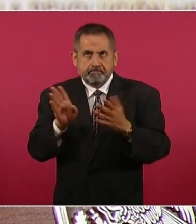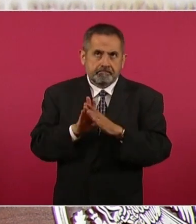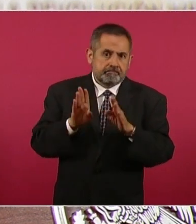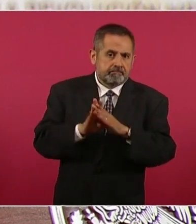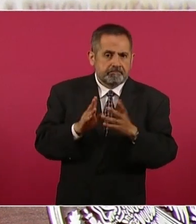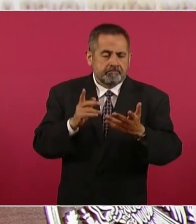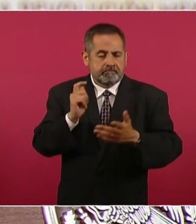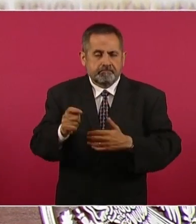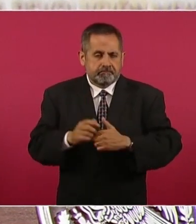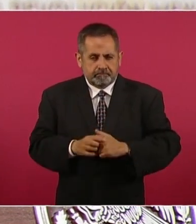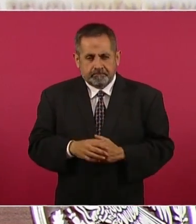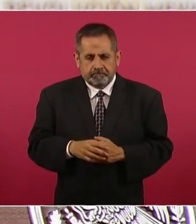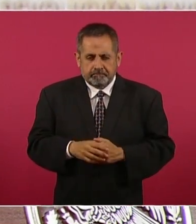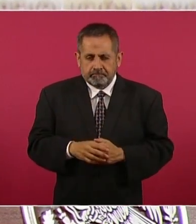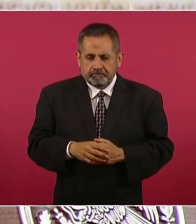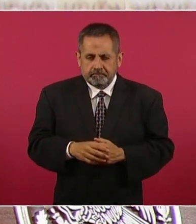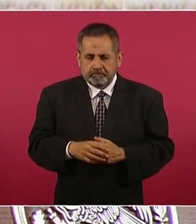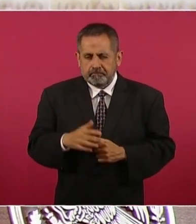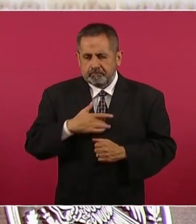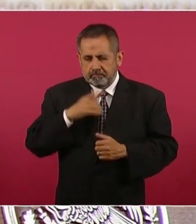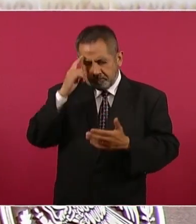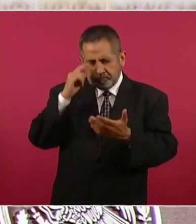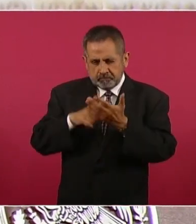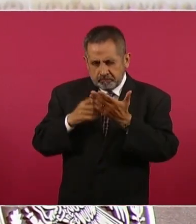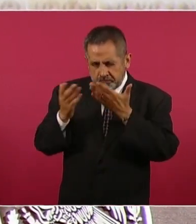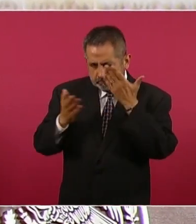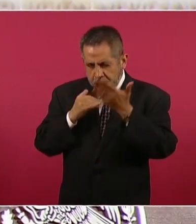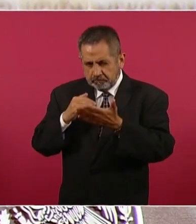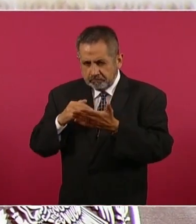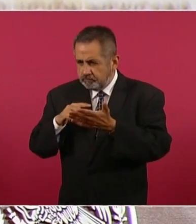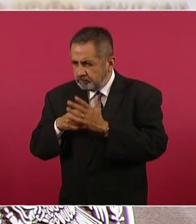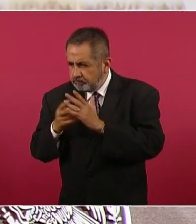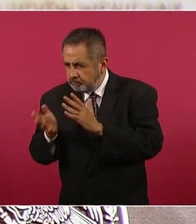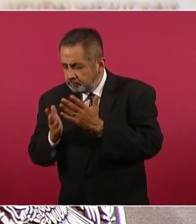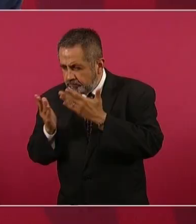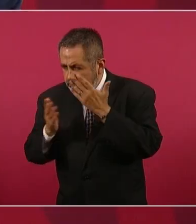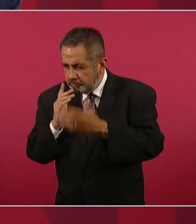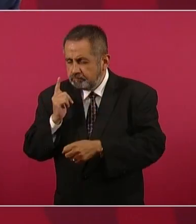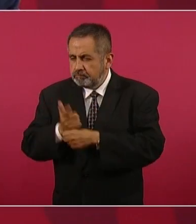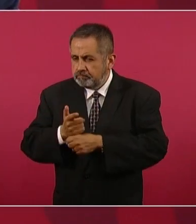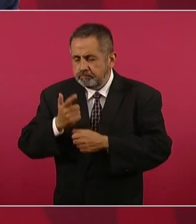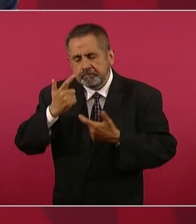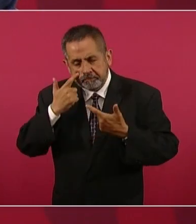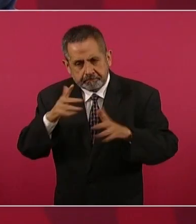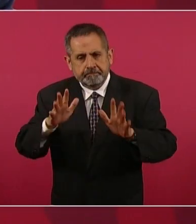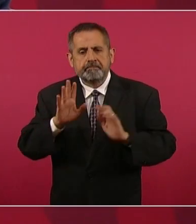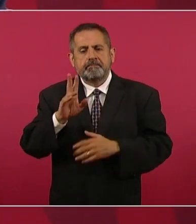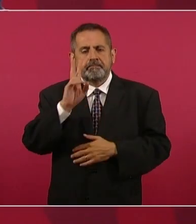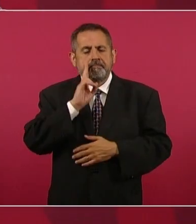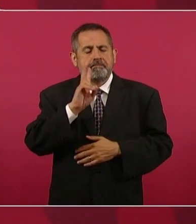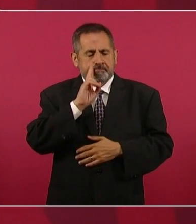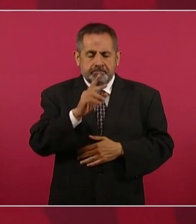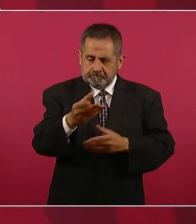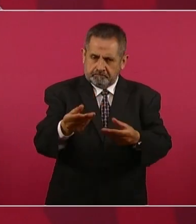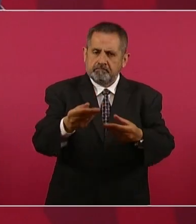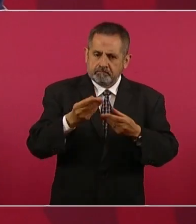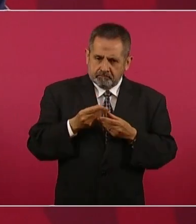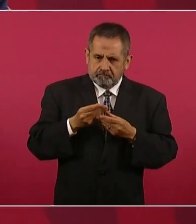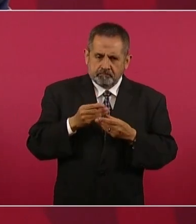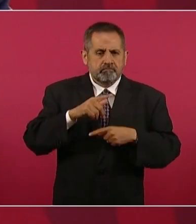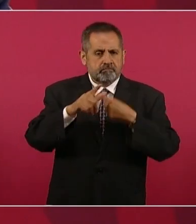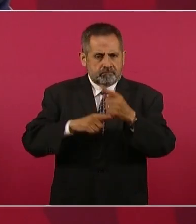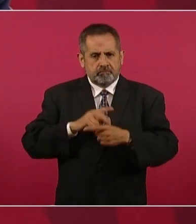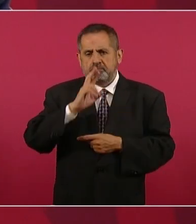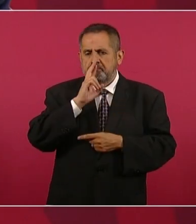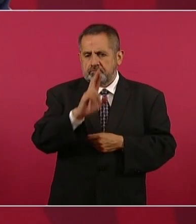hay. Seguramente ya debe estar el estudio. Así es. ¿Sí? Y nosotros te